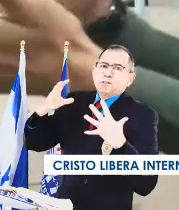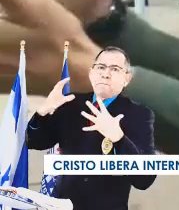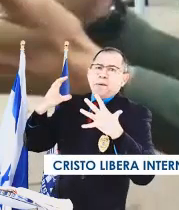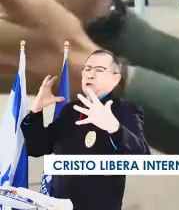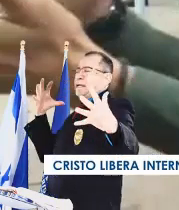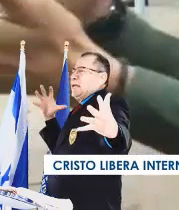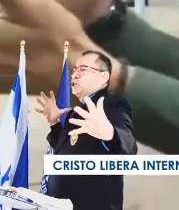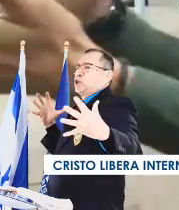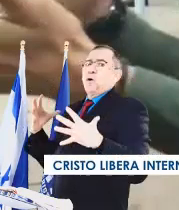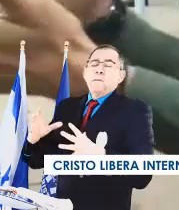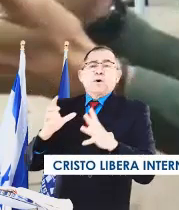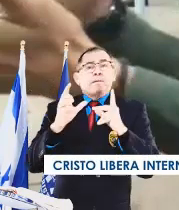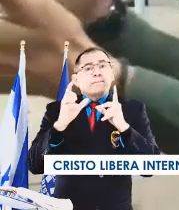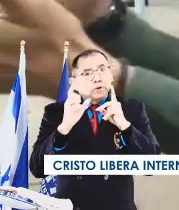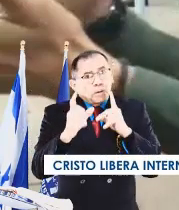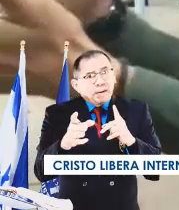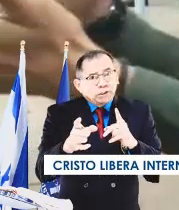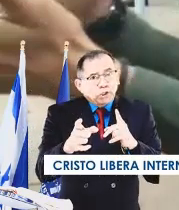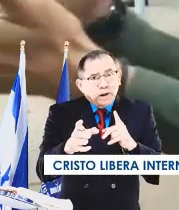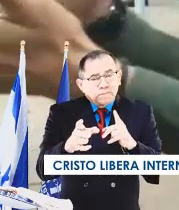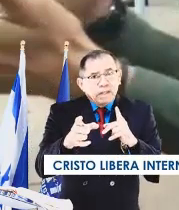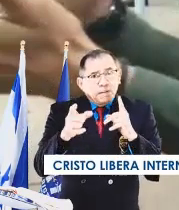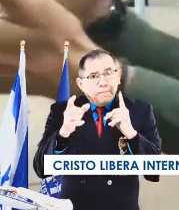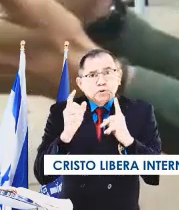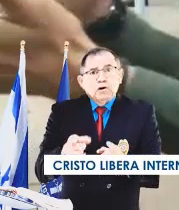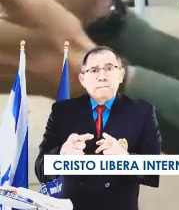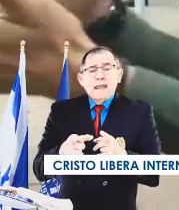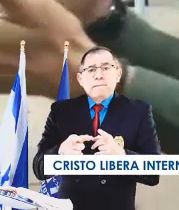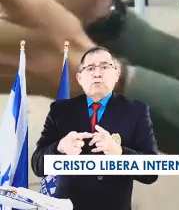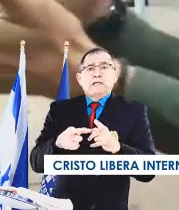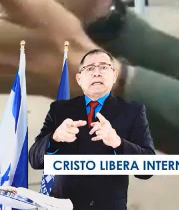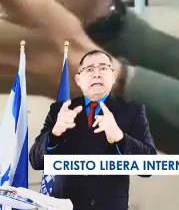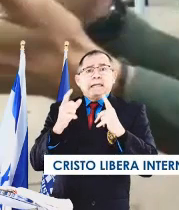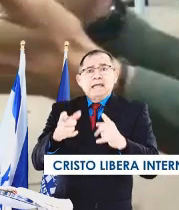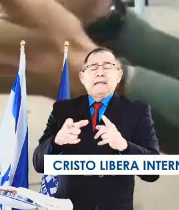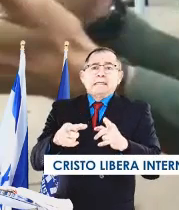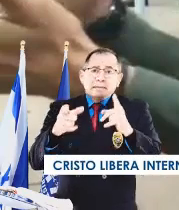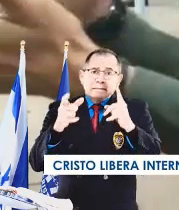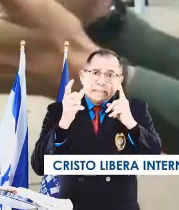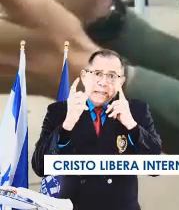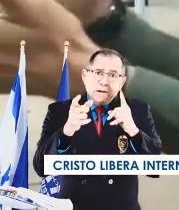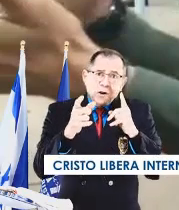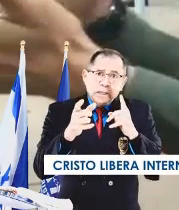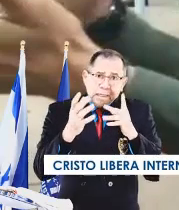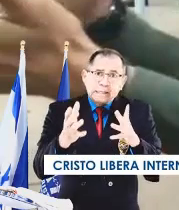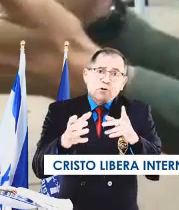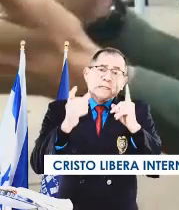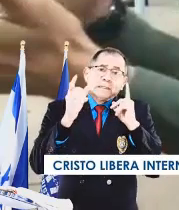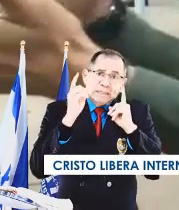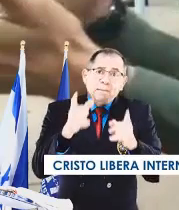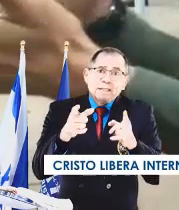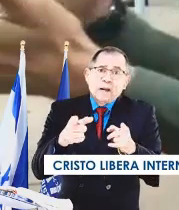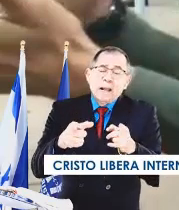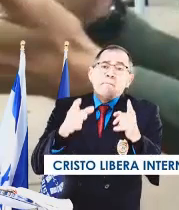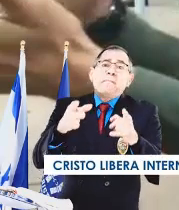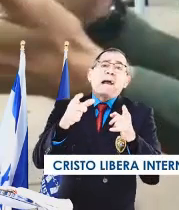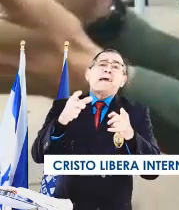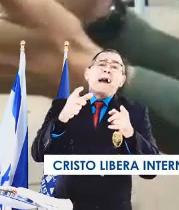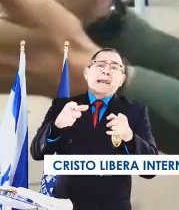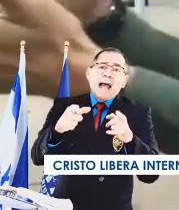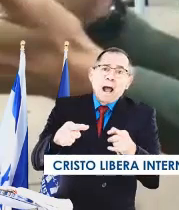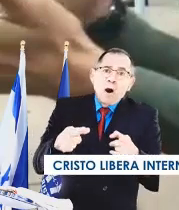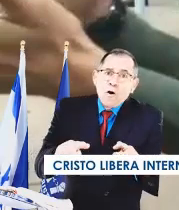todos esos pastores todos Porque muchos pastores muchos miembros y líderes de y cristianos de Venezuela